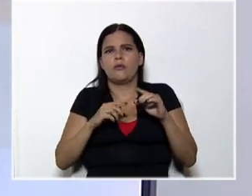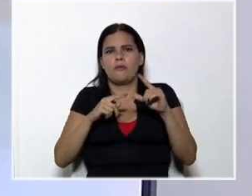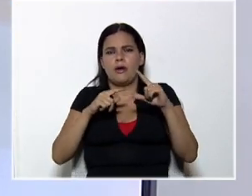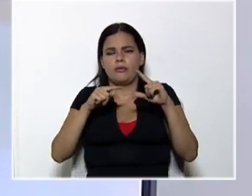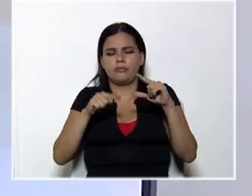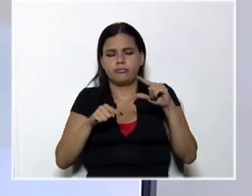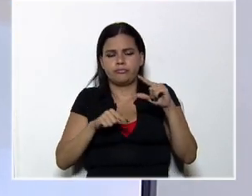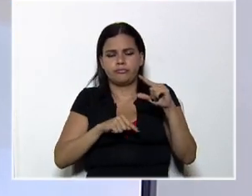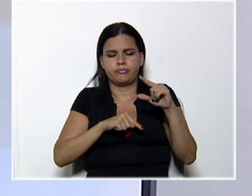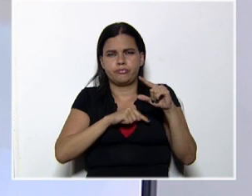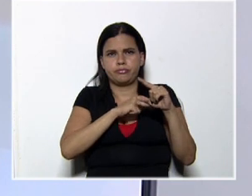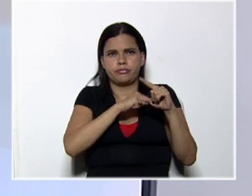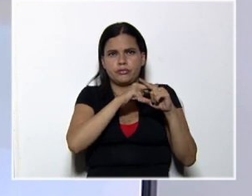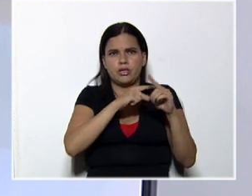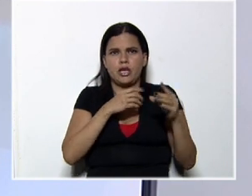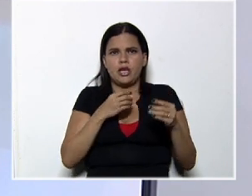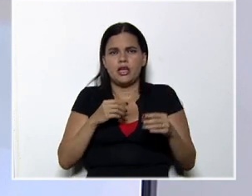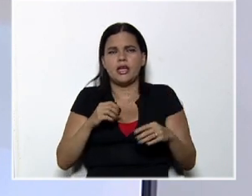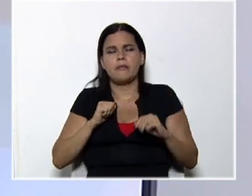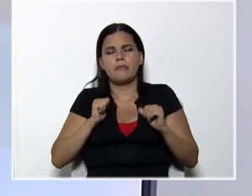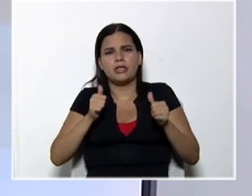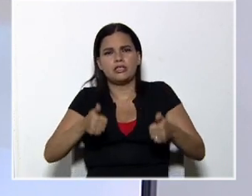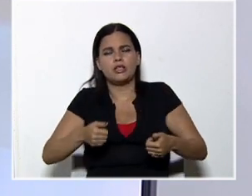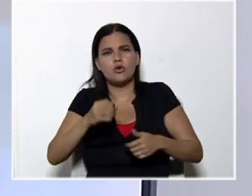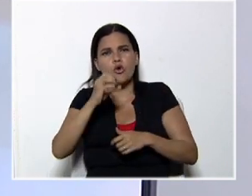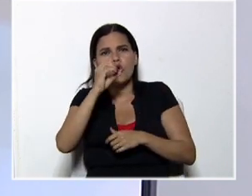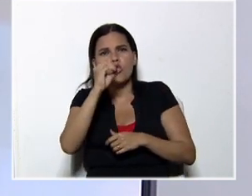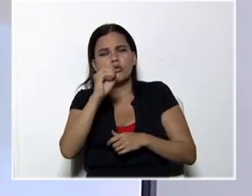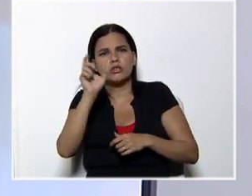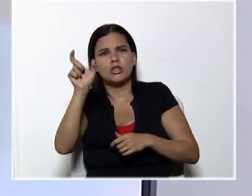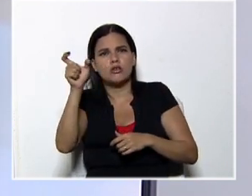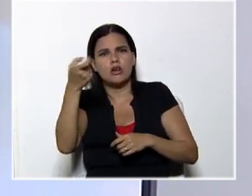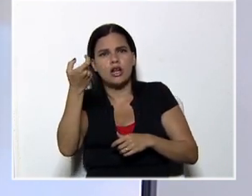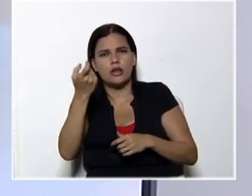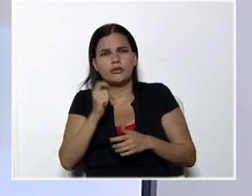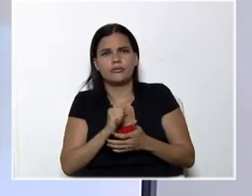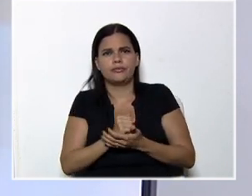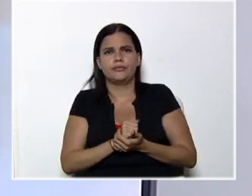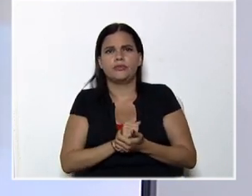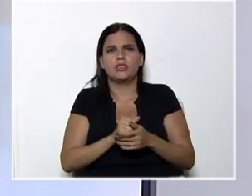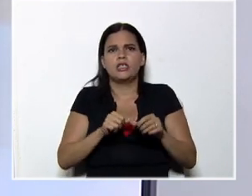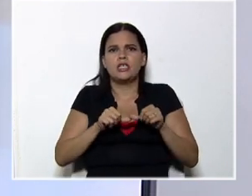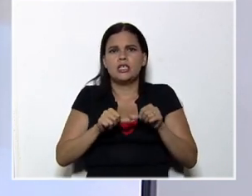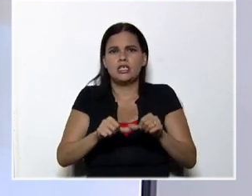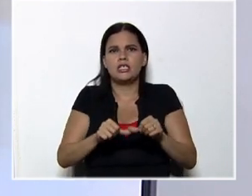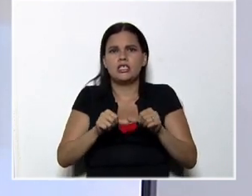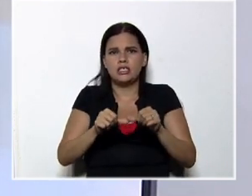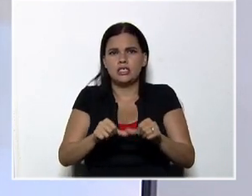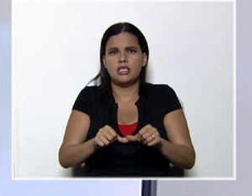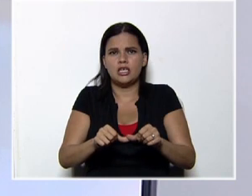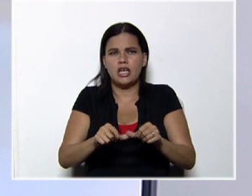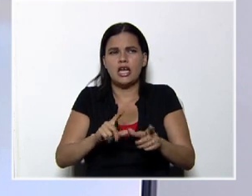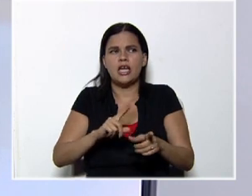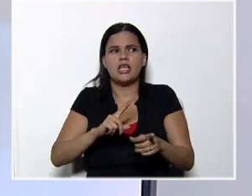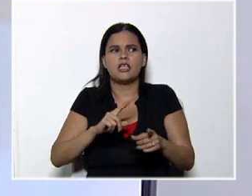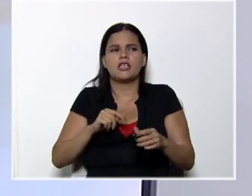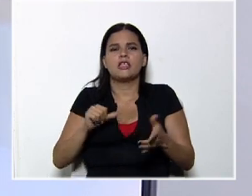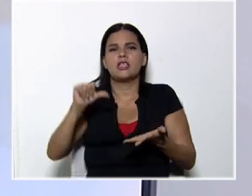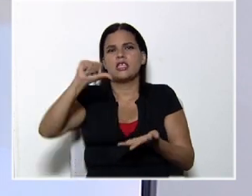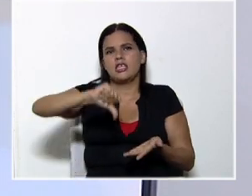con 0 grados y se continúa en dirección contraria al sentido de las agujas del